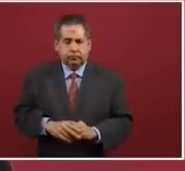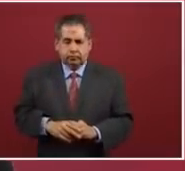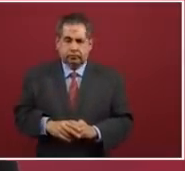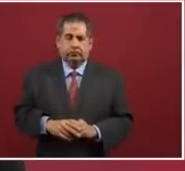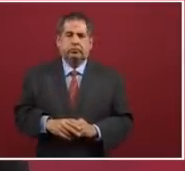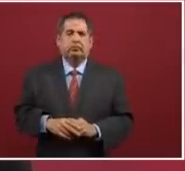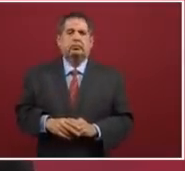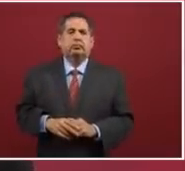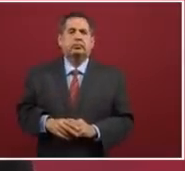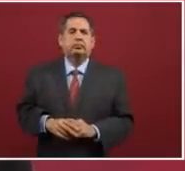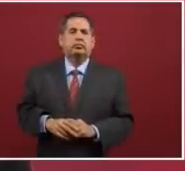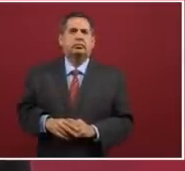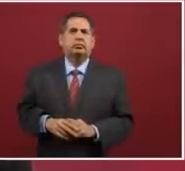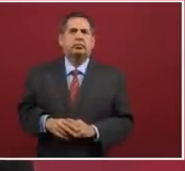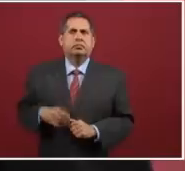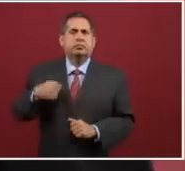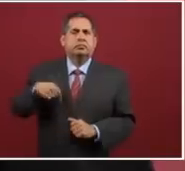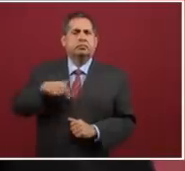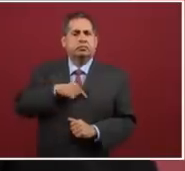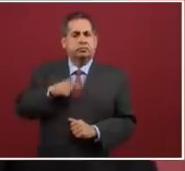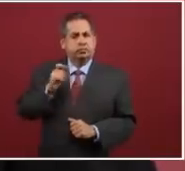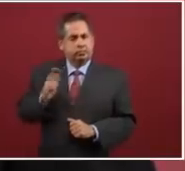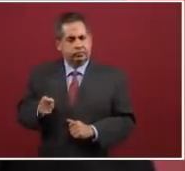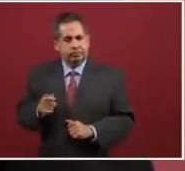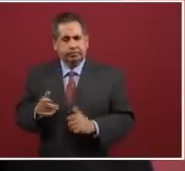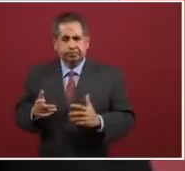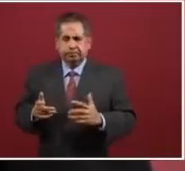Tenemos nosotros que